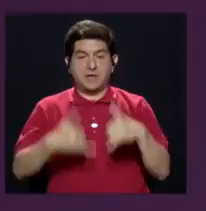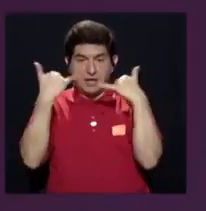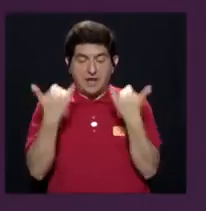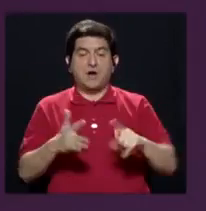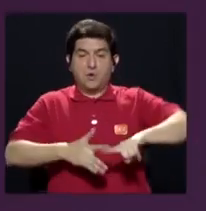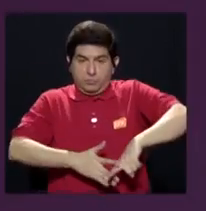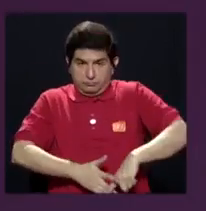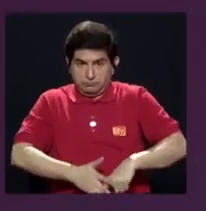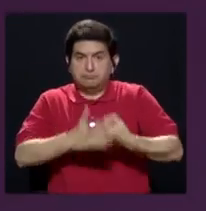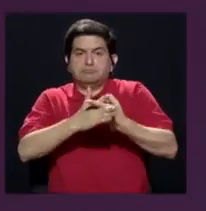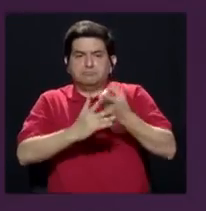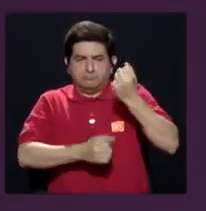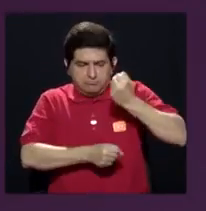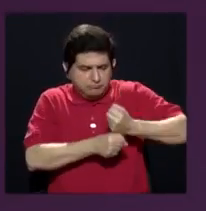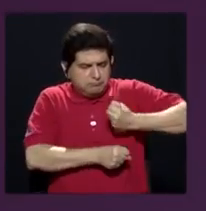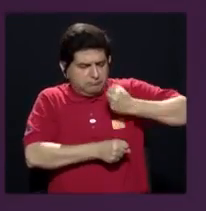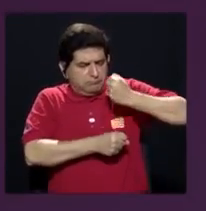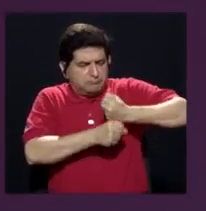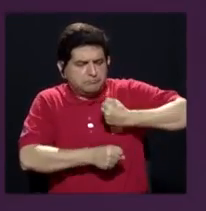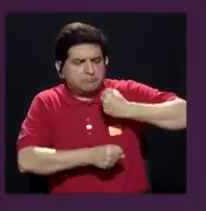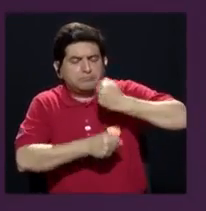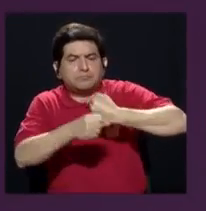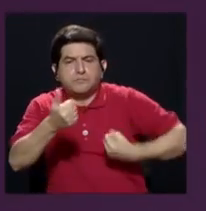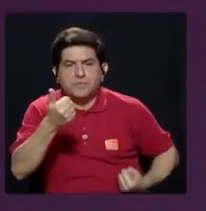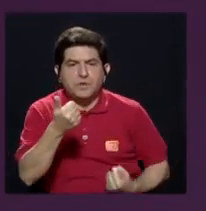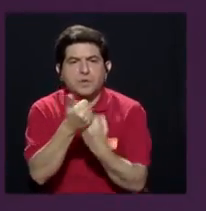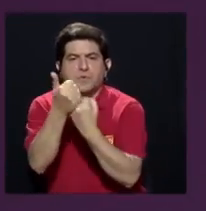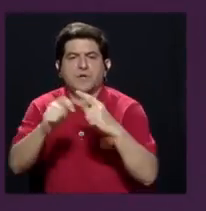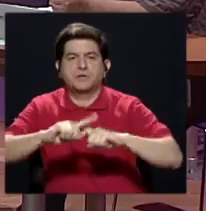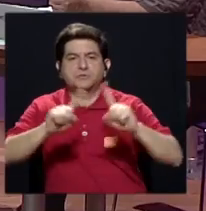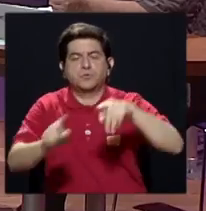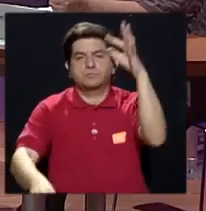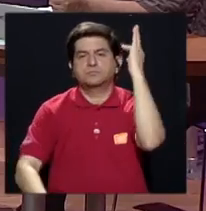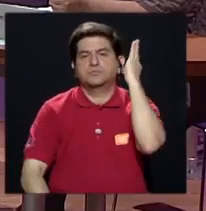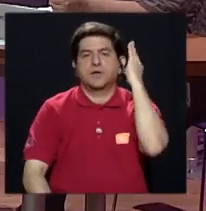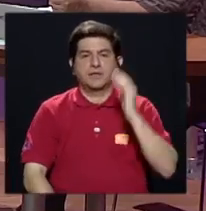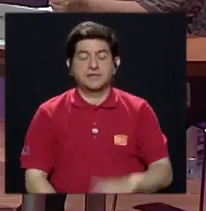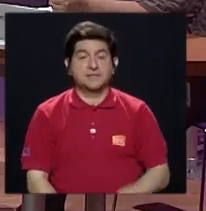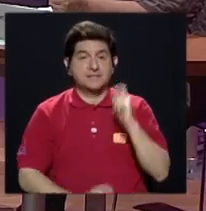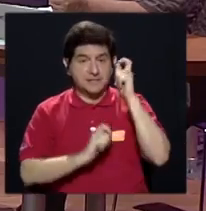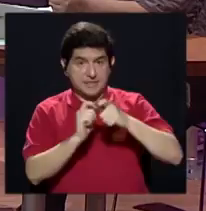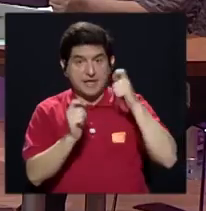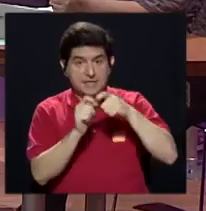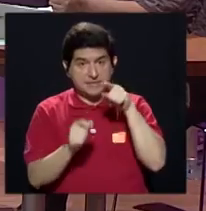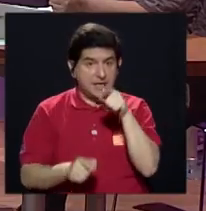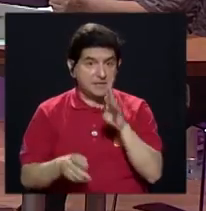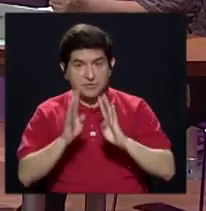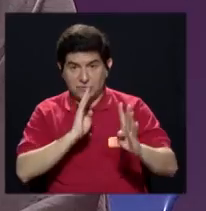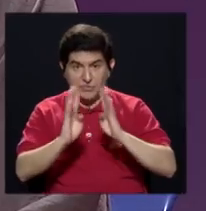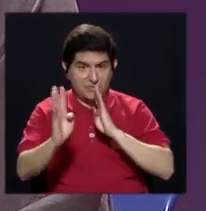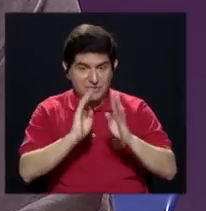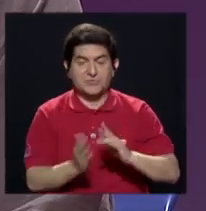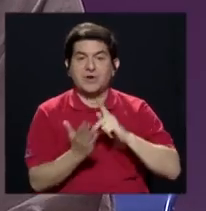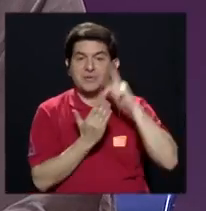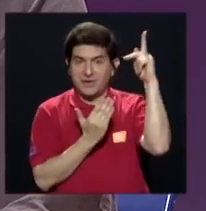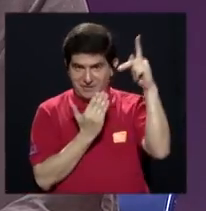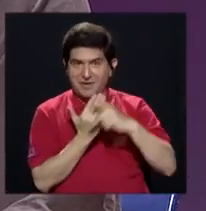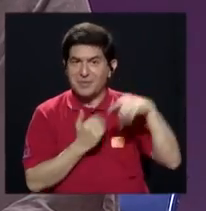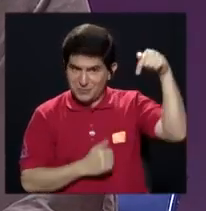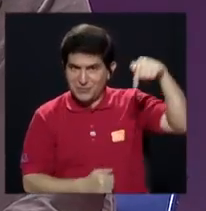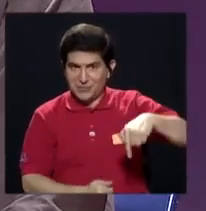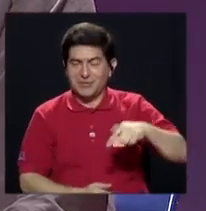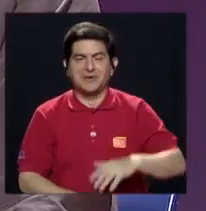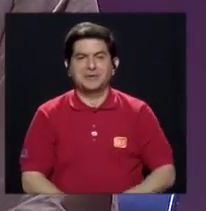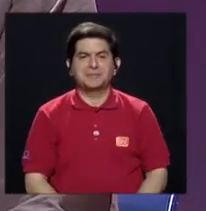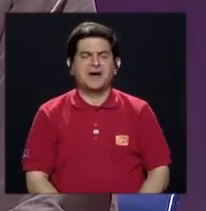iniciando trabajando y apoyando otras mujeres justamente de eso queríamos conversar en el programa de hoy